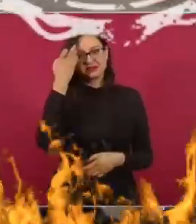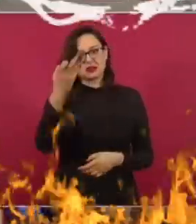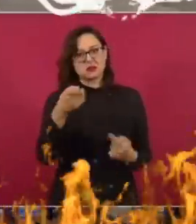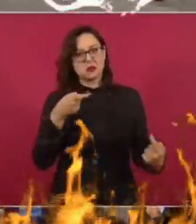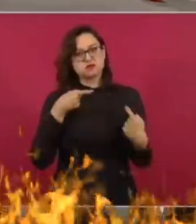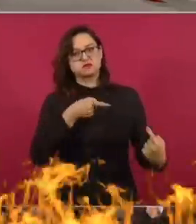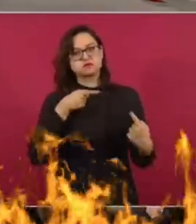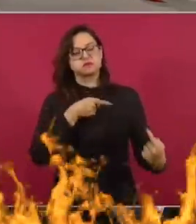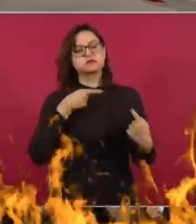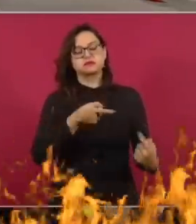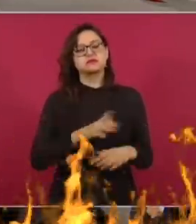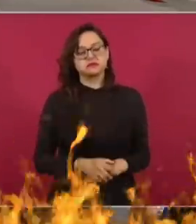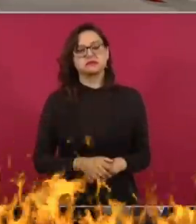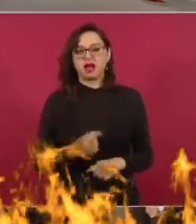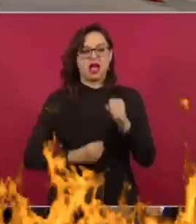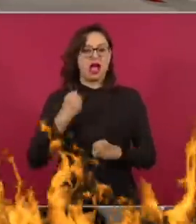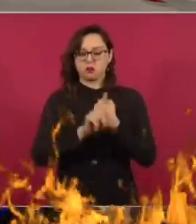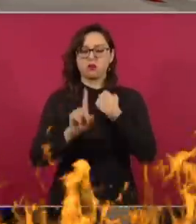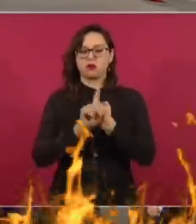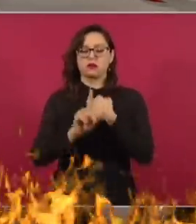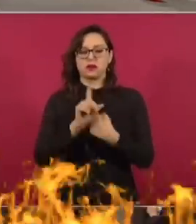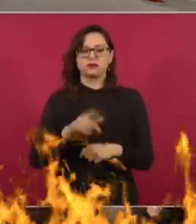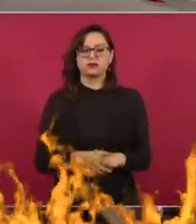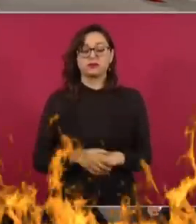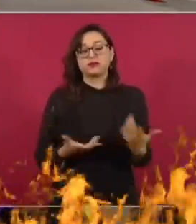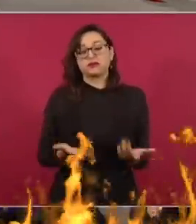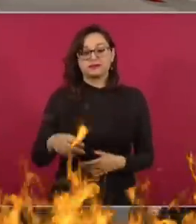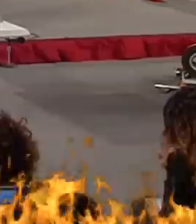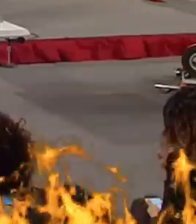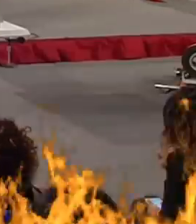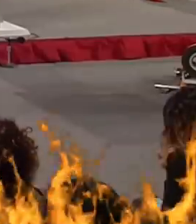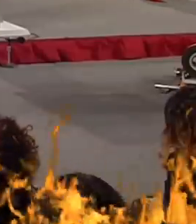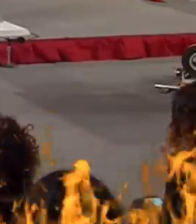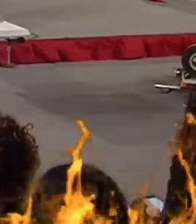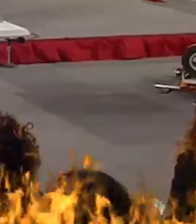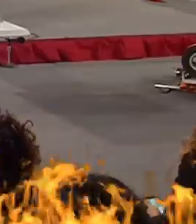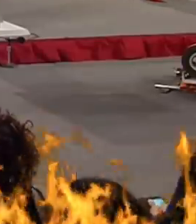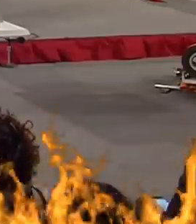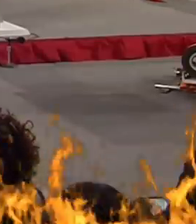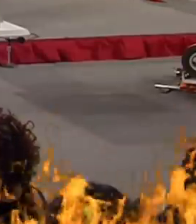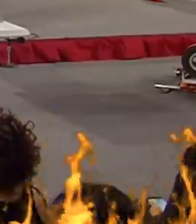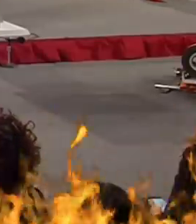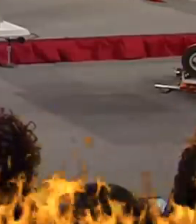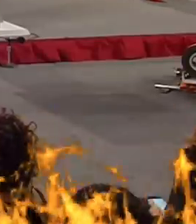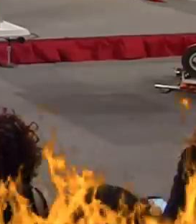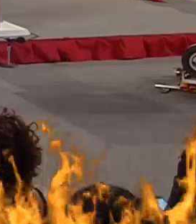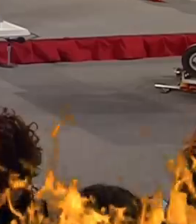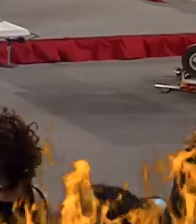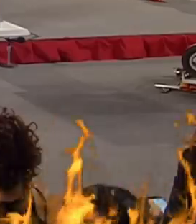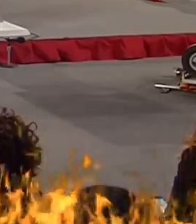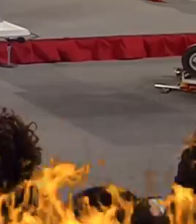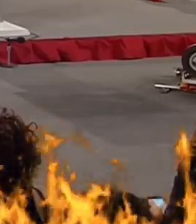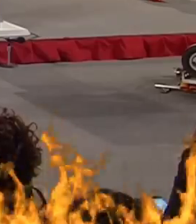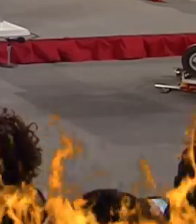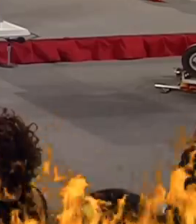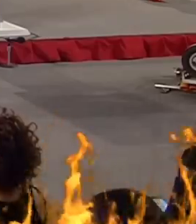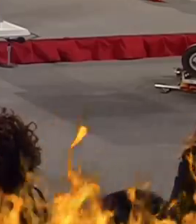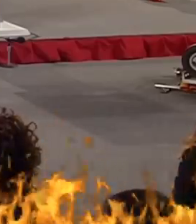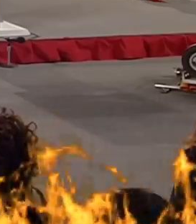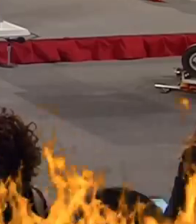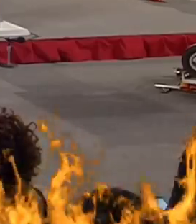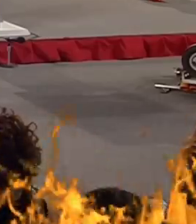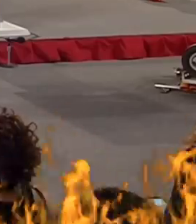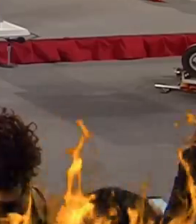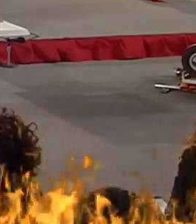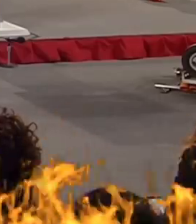Pero tenemos diferencias desde hace años con Ricardo Alemán. Con Joaquín, pues, no siempre hemos tenido discrepancias, pero últimamente sí, aunque